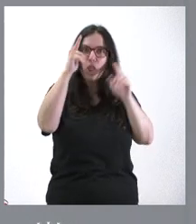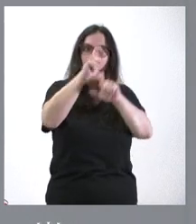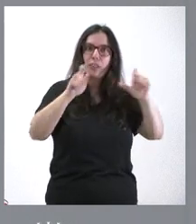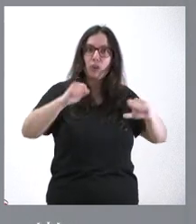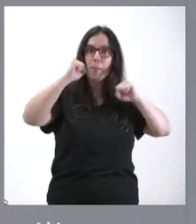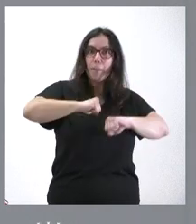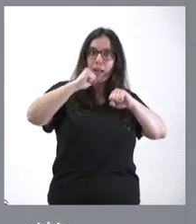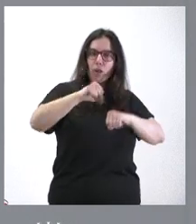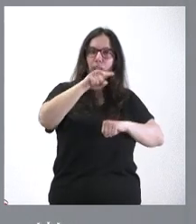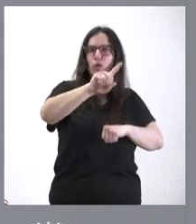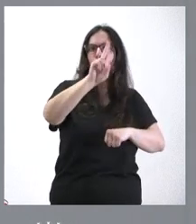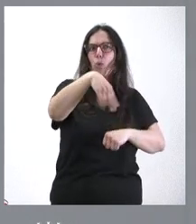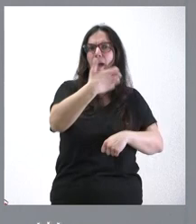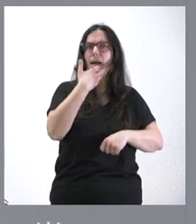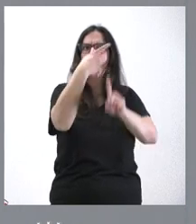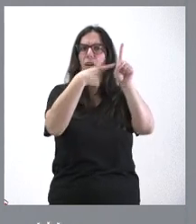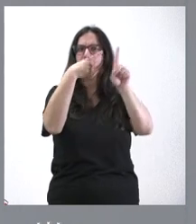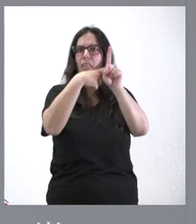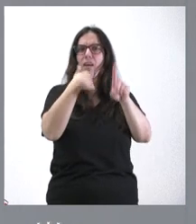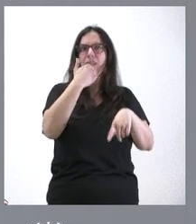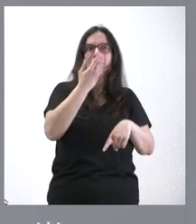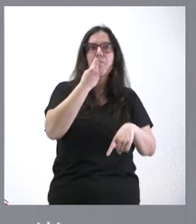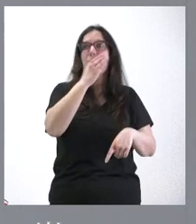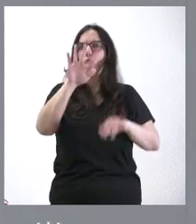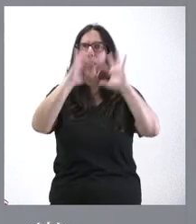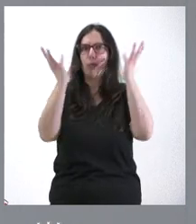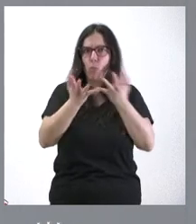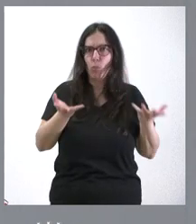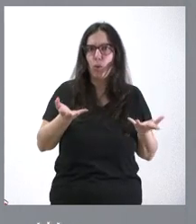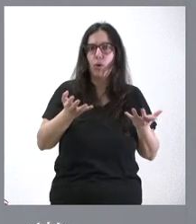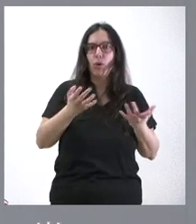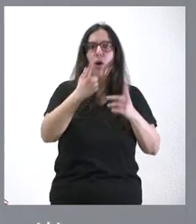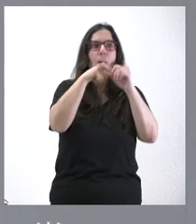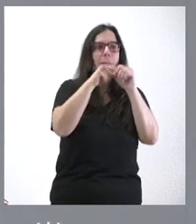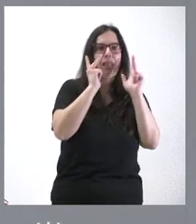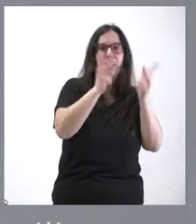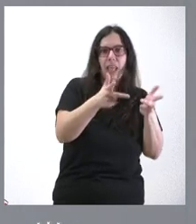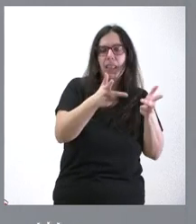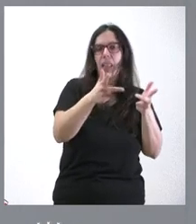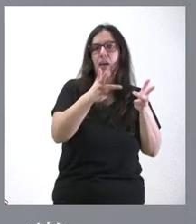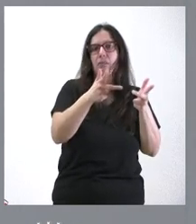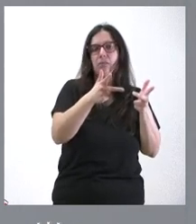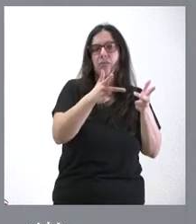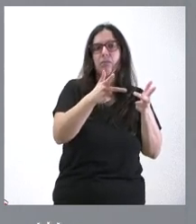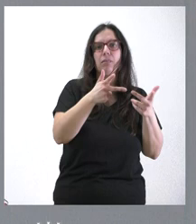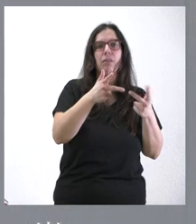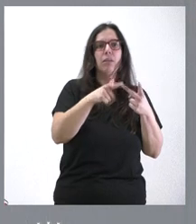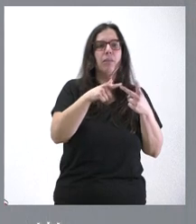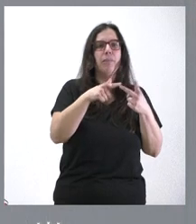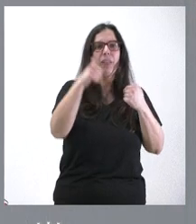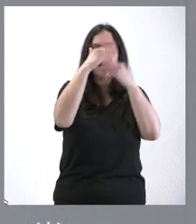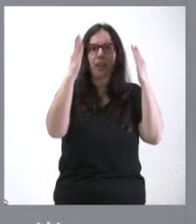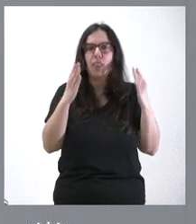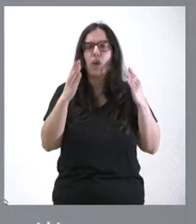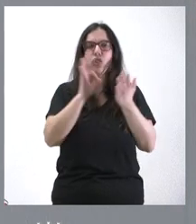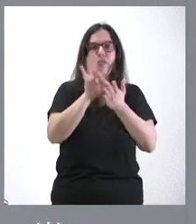mayores es un ejemplo y entre las mejores del mundo tanto el número de plazas residenciales respecto de las personas mayores como la atención a través de